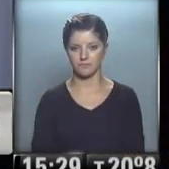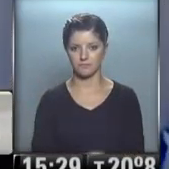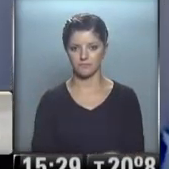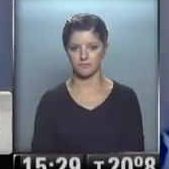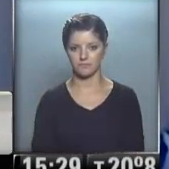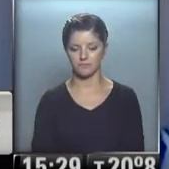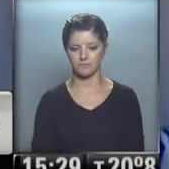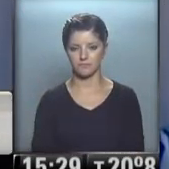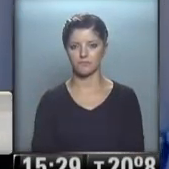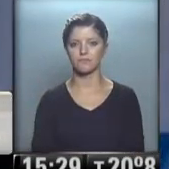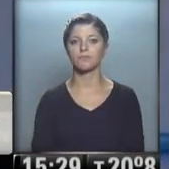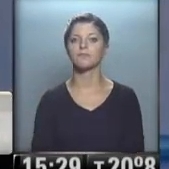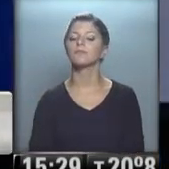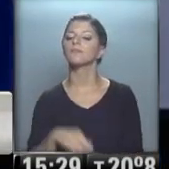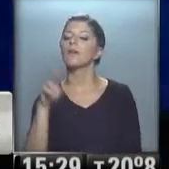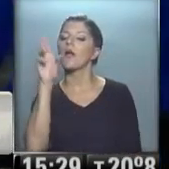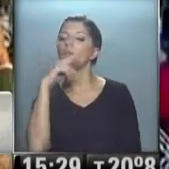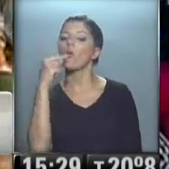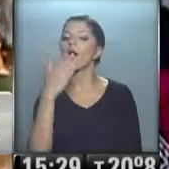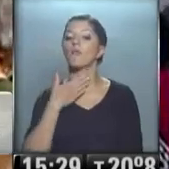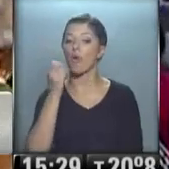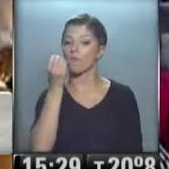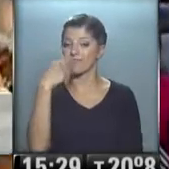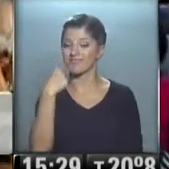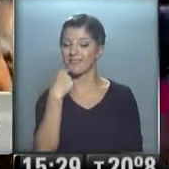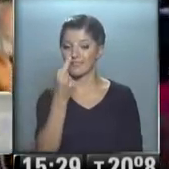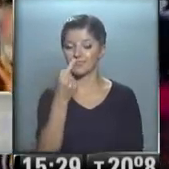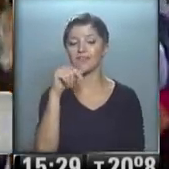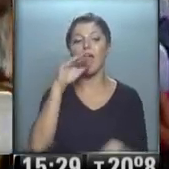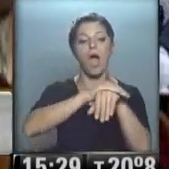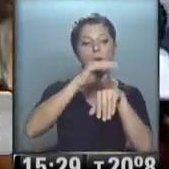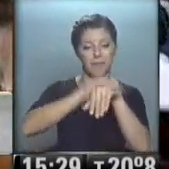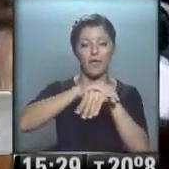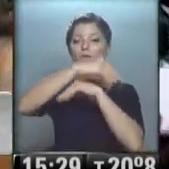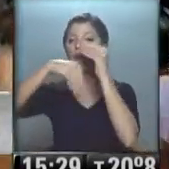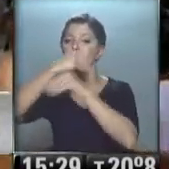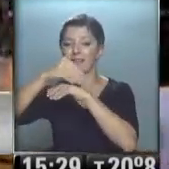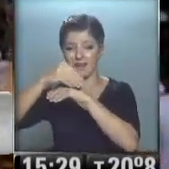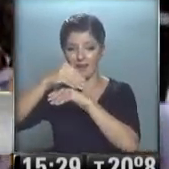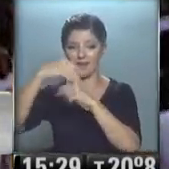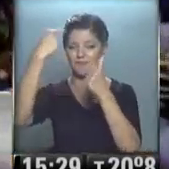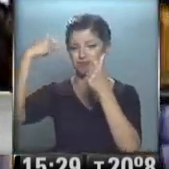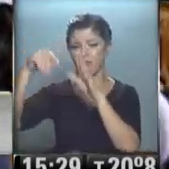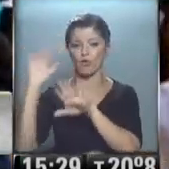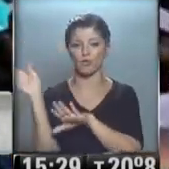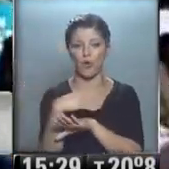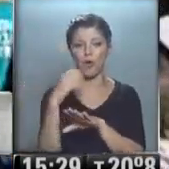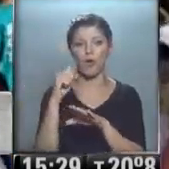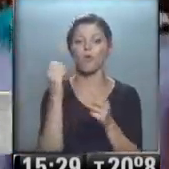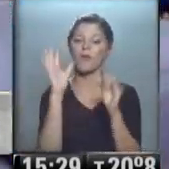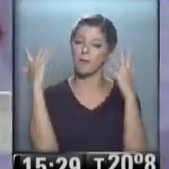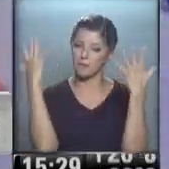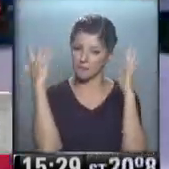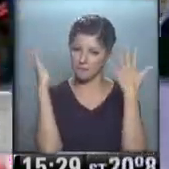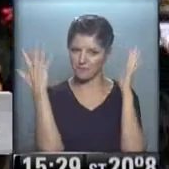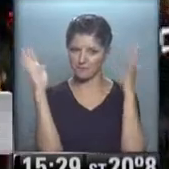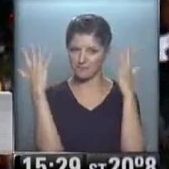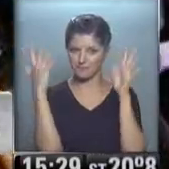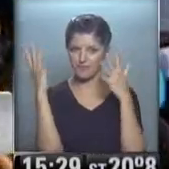sobreviviente Ricardo Capelli, familiares y amigos del padre Mujica, todos esos, vamos a brindarles un enorme aplauso